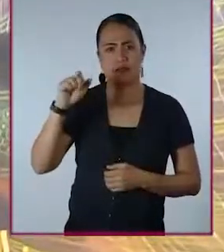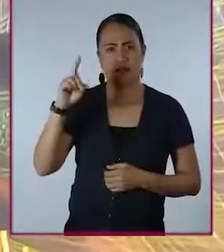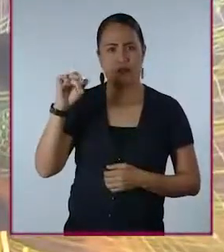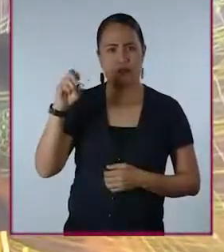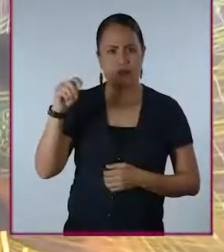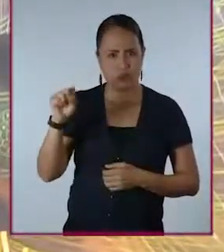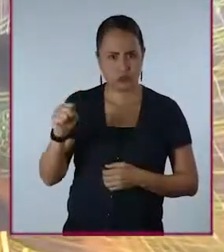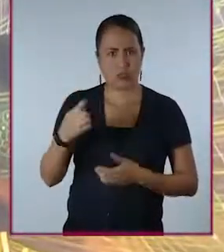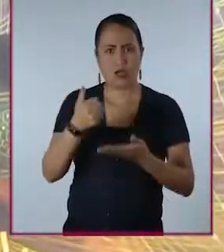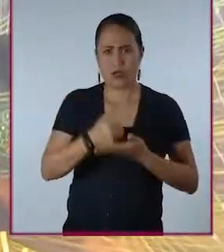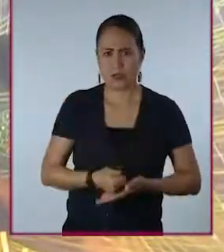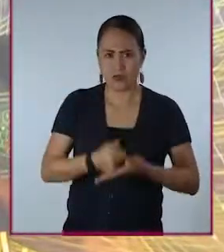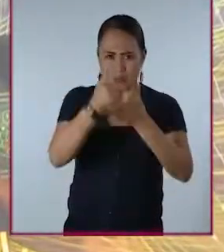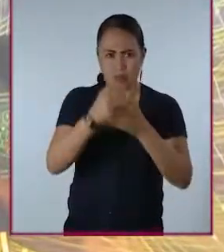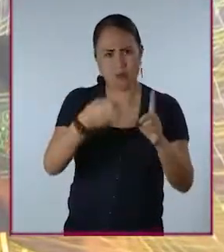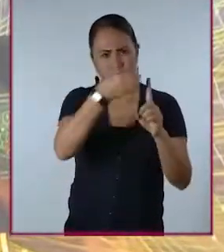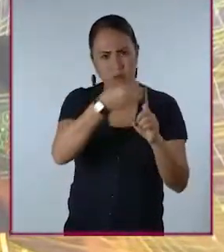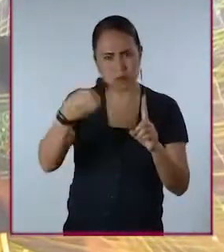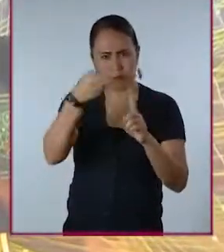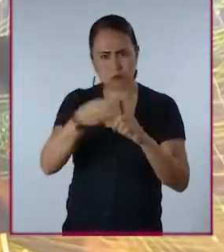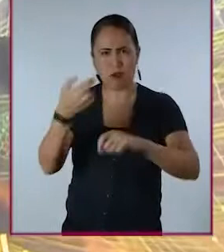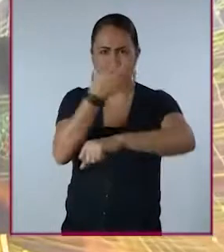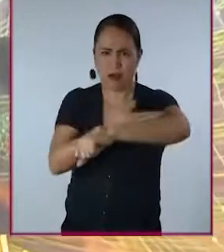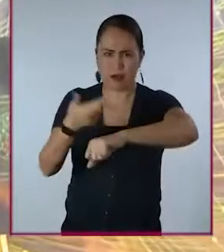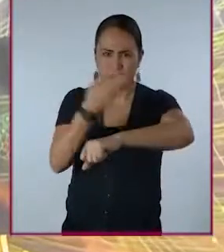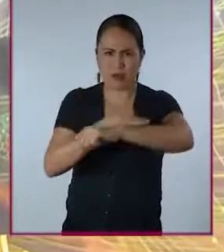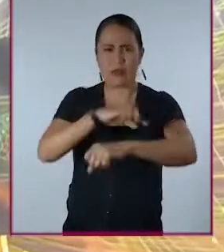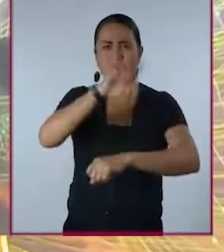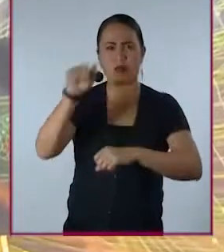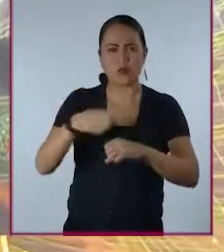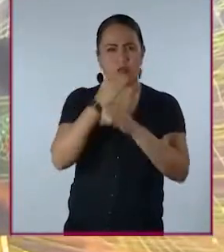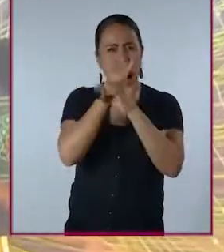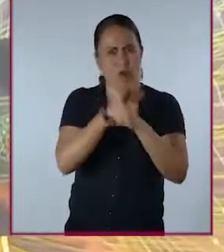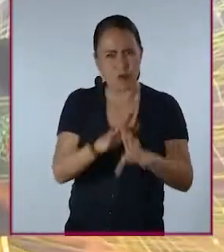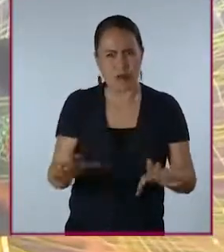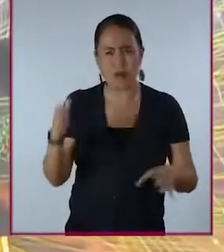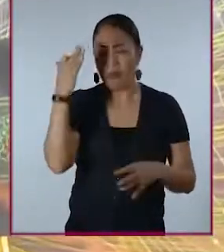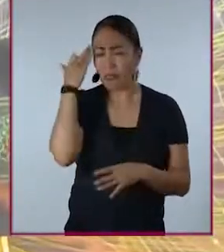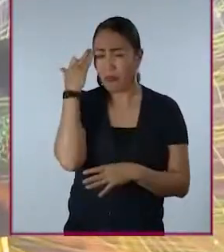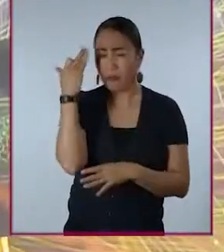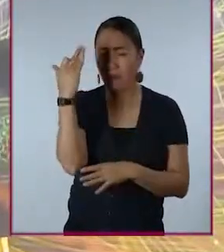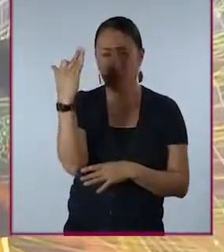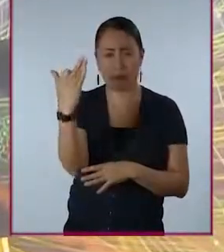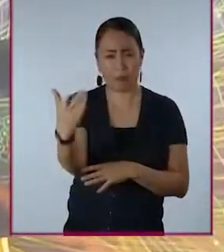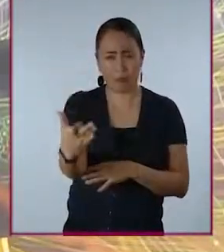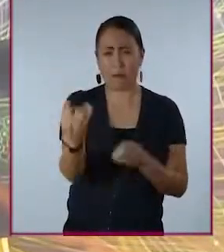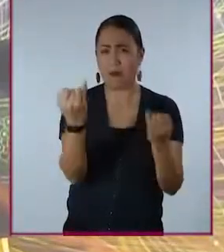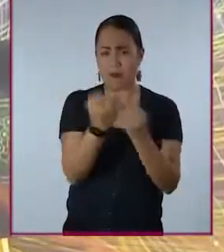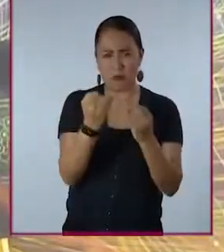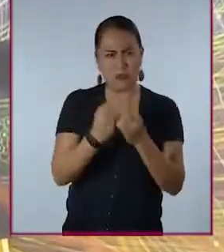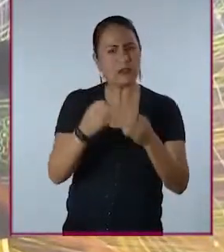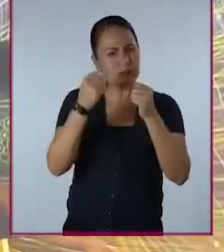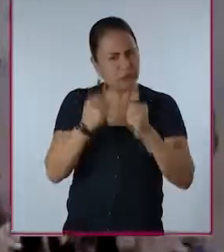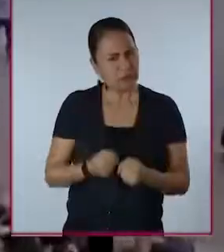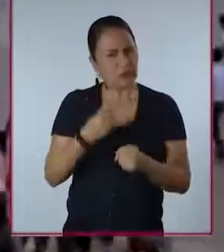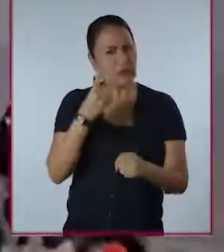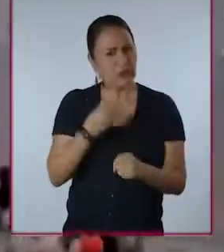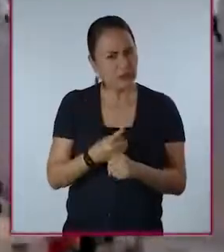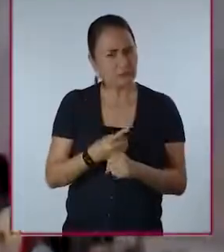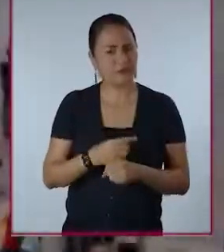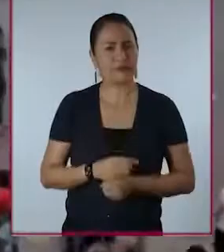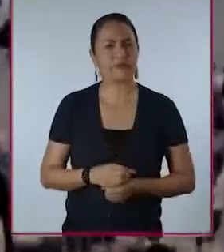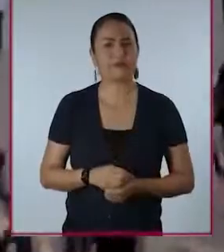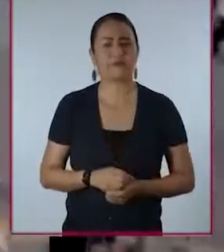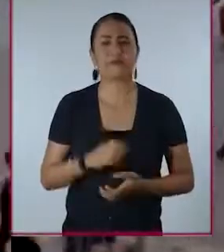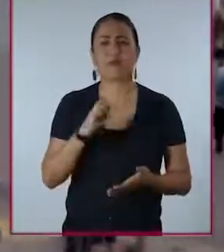a gestionar, resguardar y consultar información por mucho tiempo y con bastante seguridad. Por